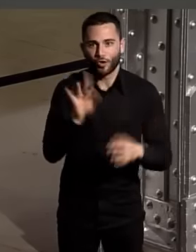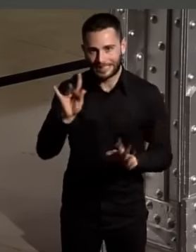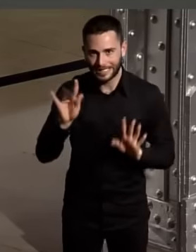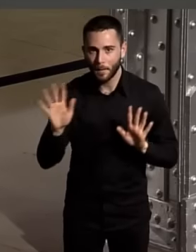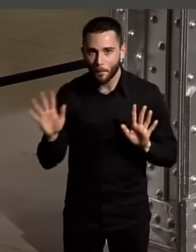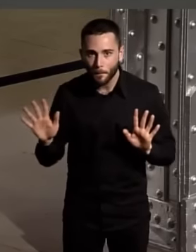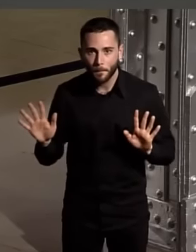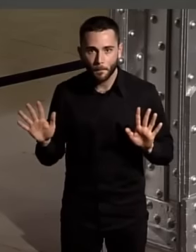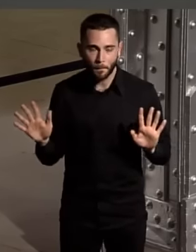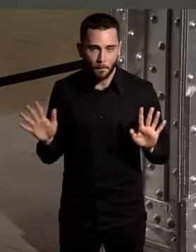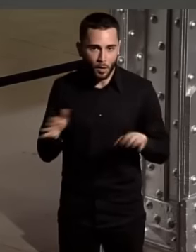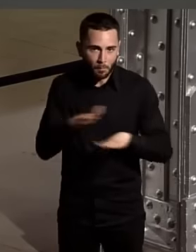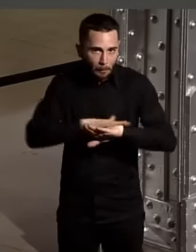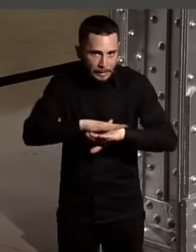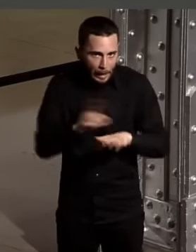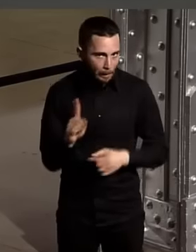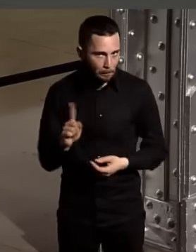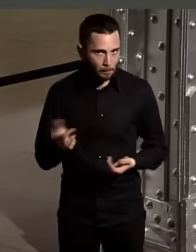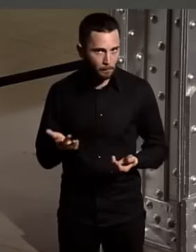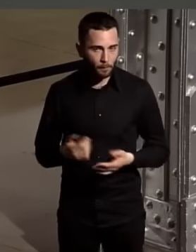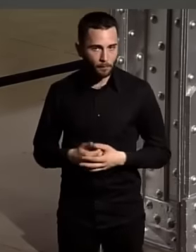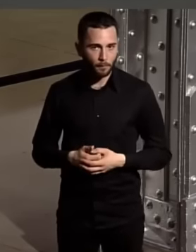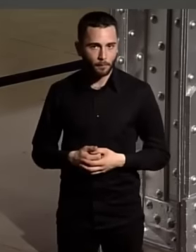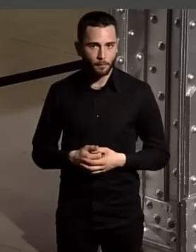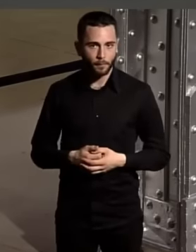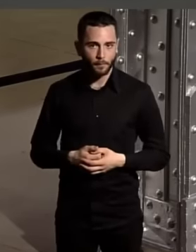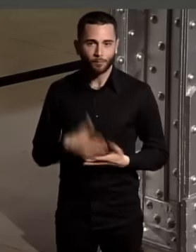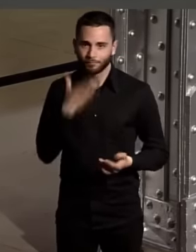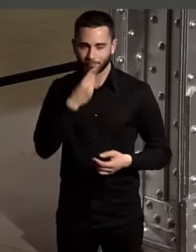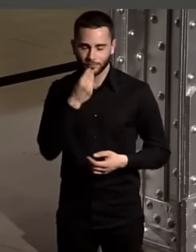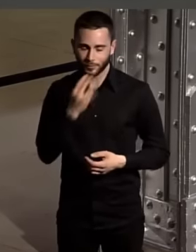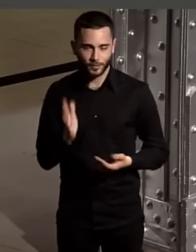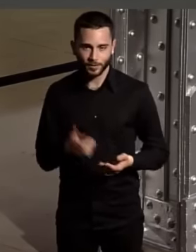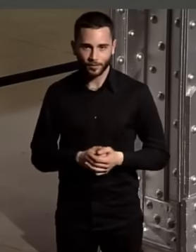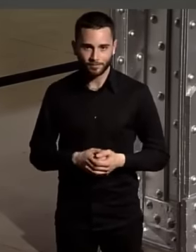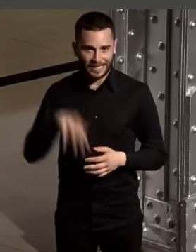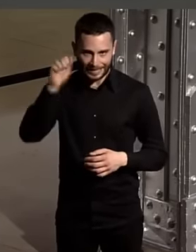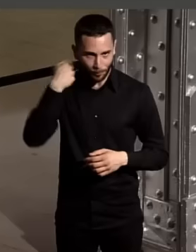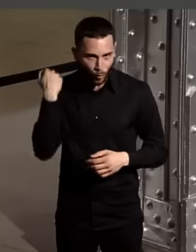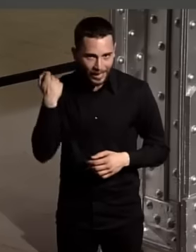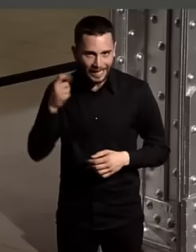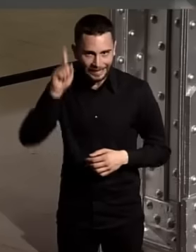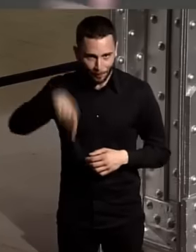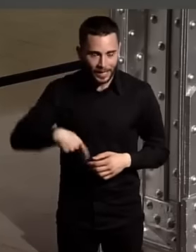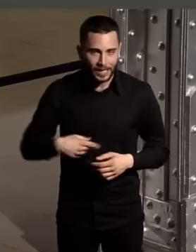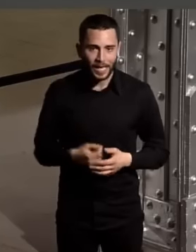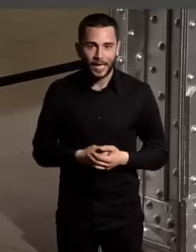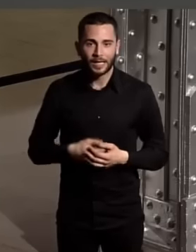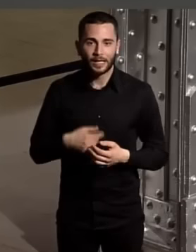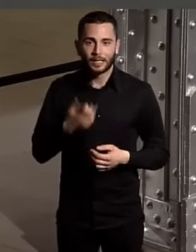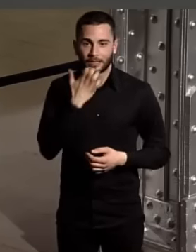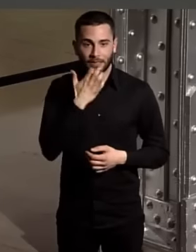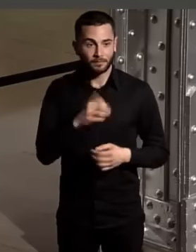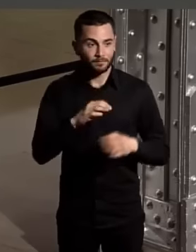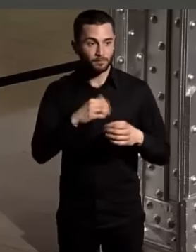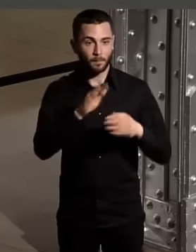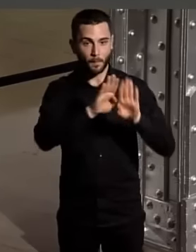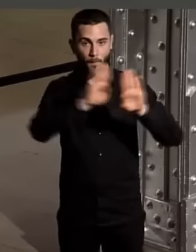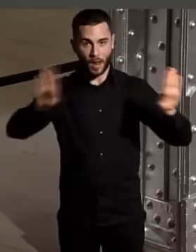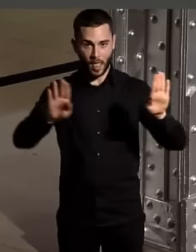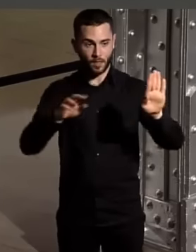en en la base no no s es es Es muy fue muy bonito incluso l at puerca también cuando estás delante de Esa pared